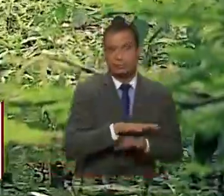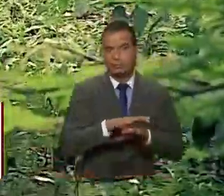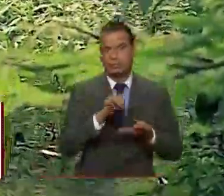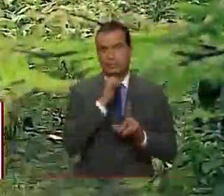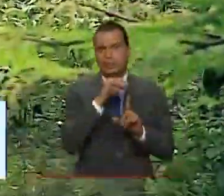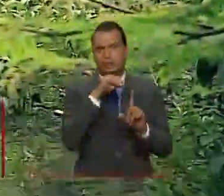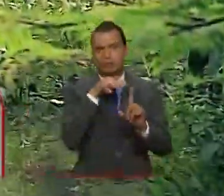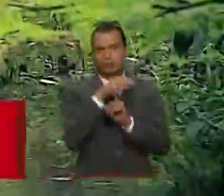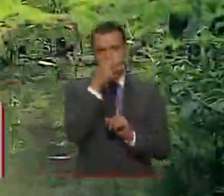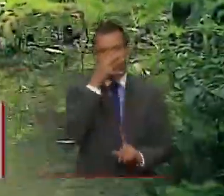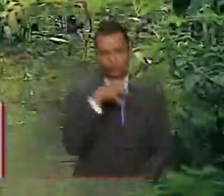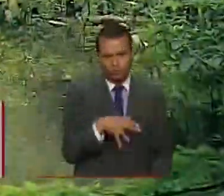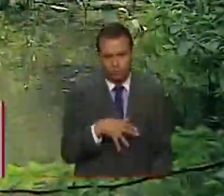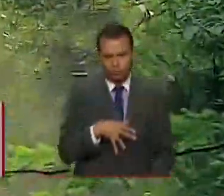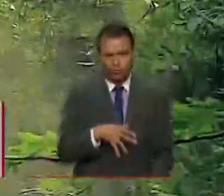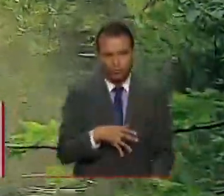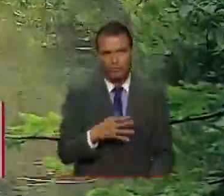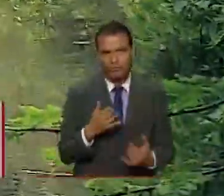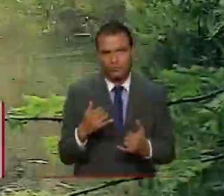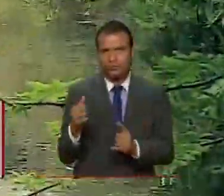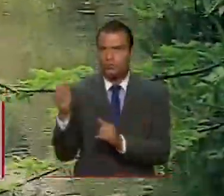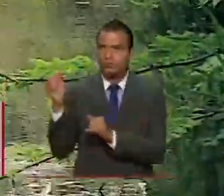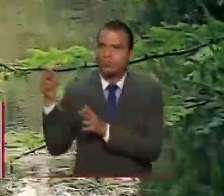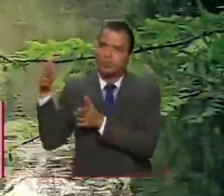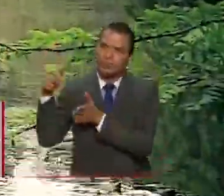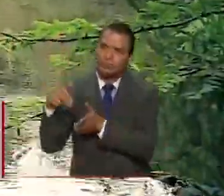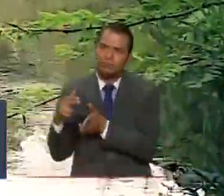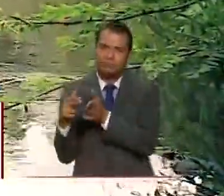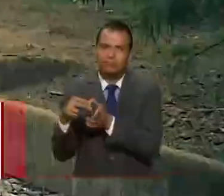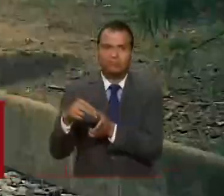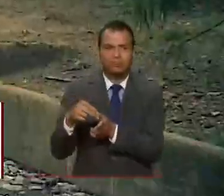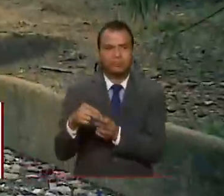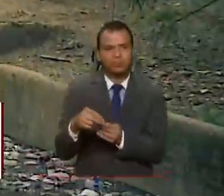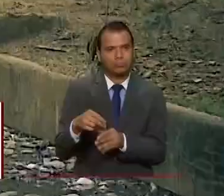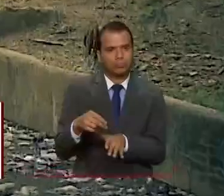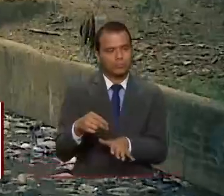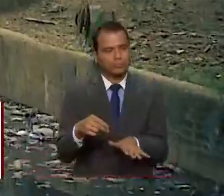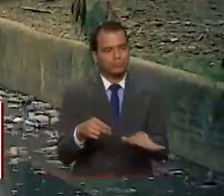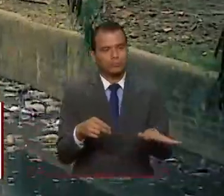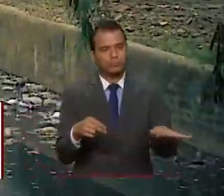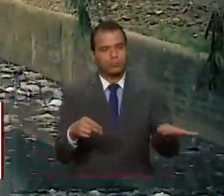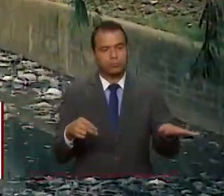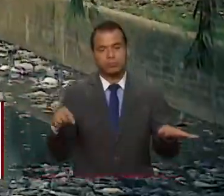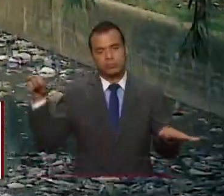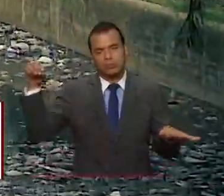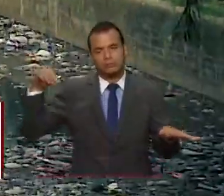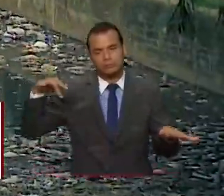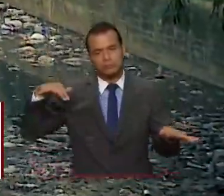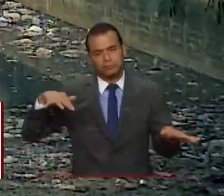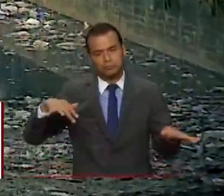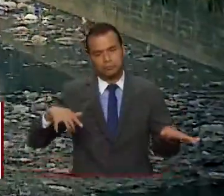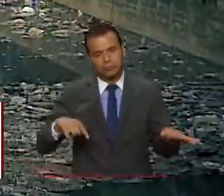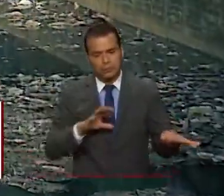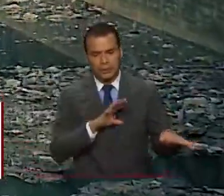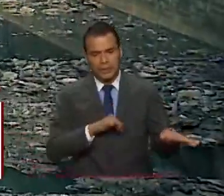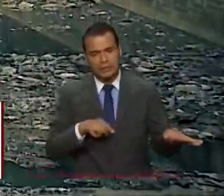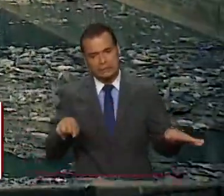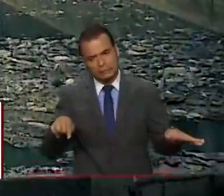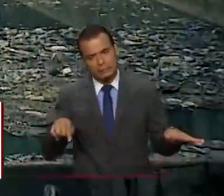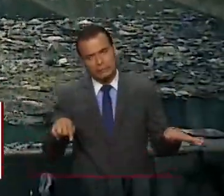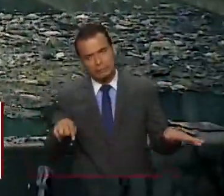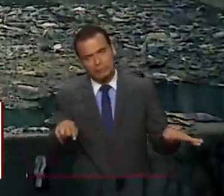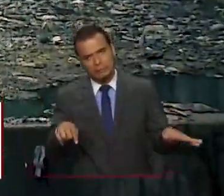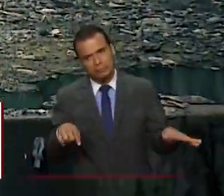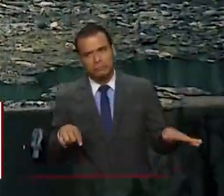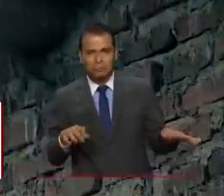Al entrar a la ciudad, la calidad del agua es regular. Al salir, muy mala. Los vertimientos de aguas residuales, así como de